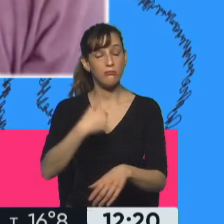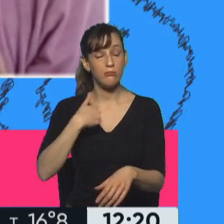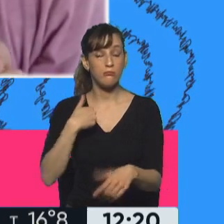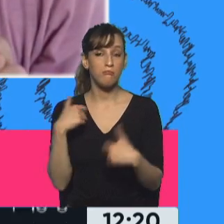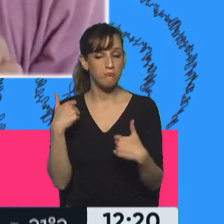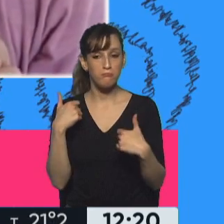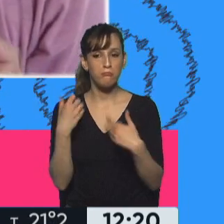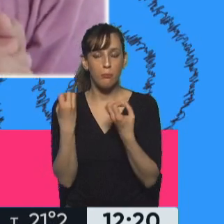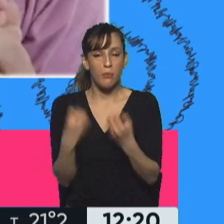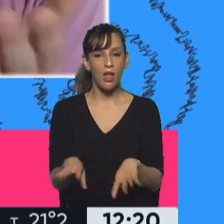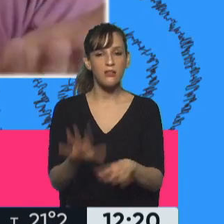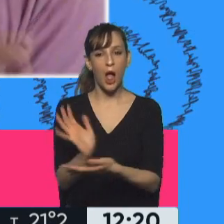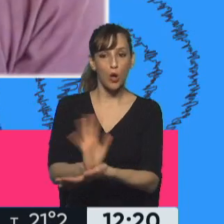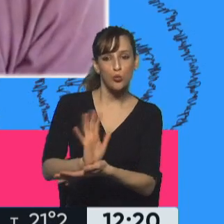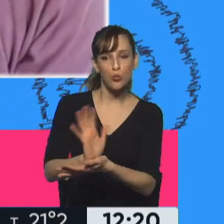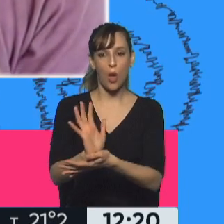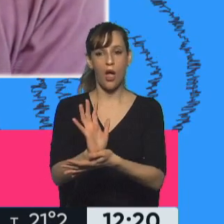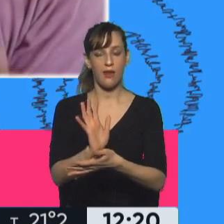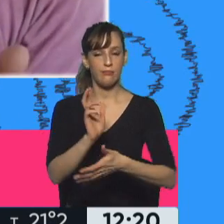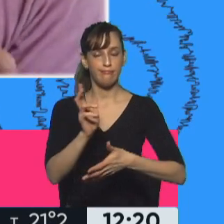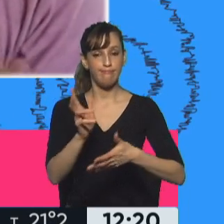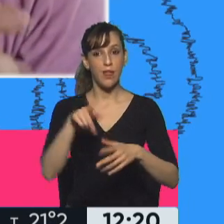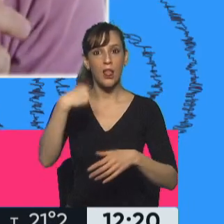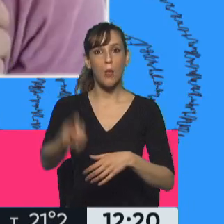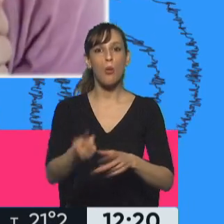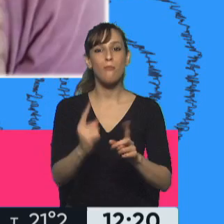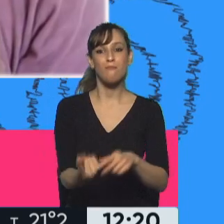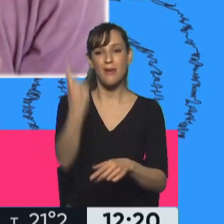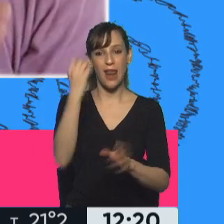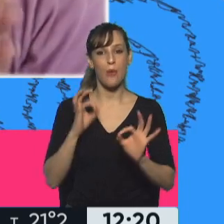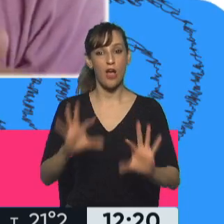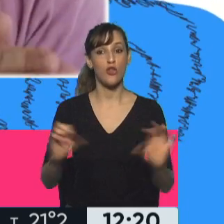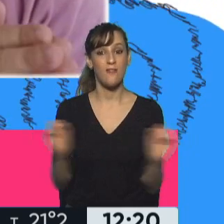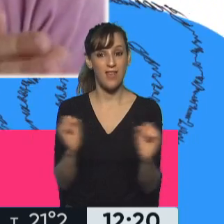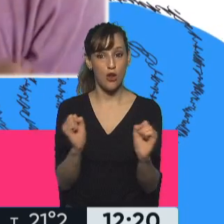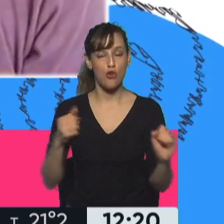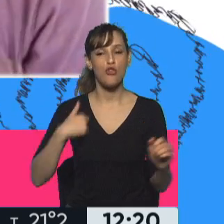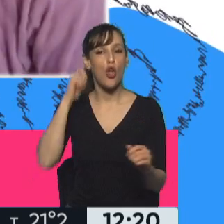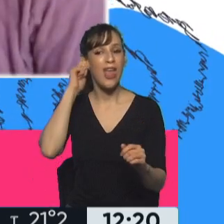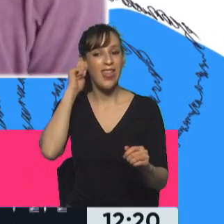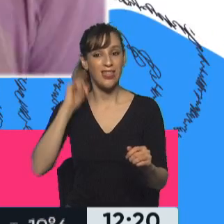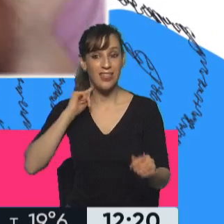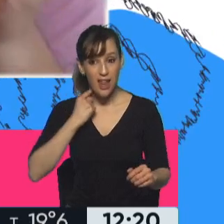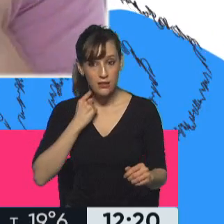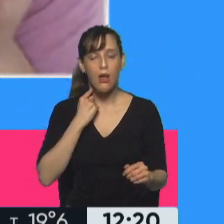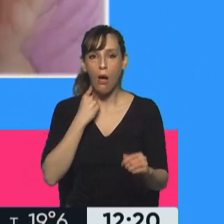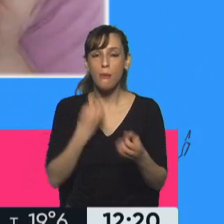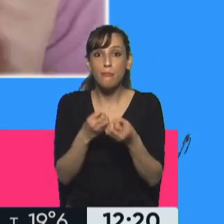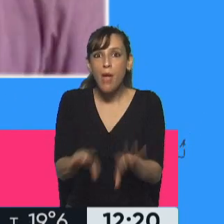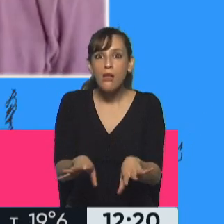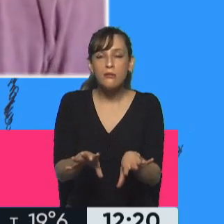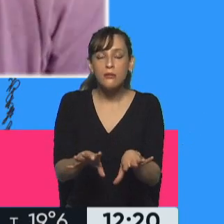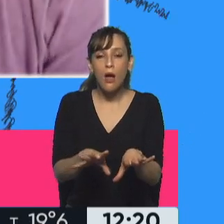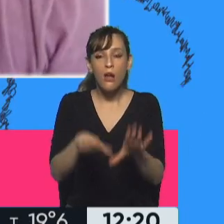gente. Y después hice un infantil en esas primeras vacaciones de invierno a mis 13 años y la verdad que ahí tuve el